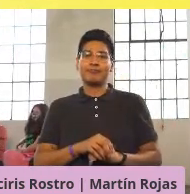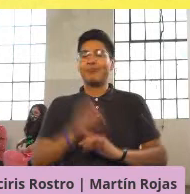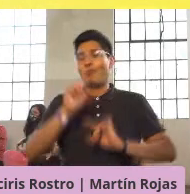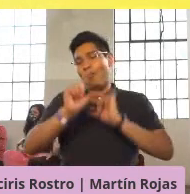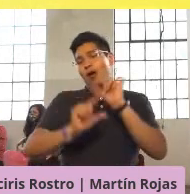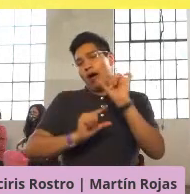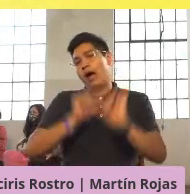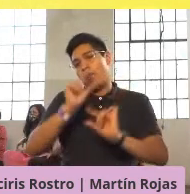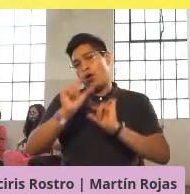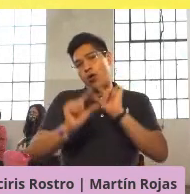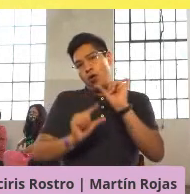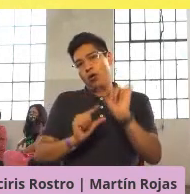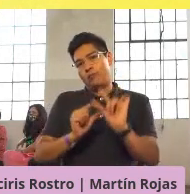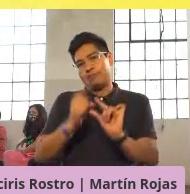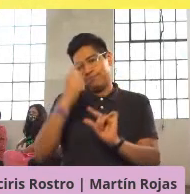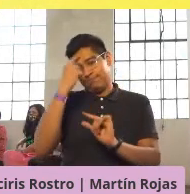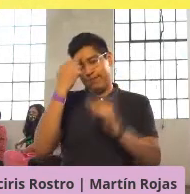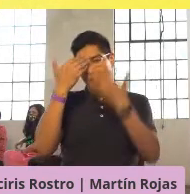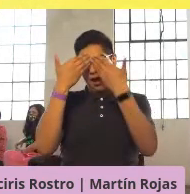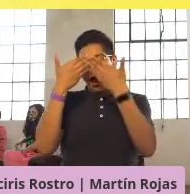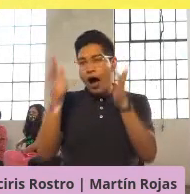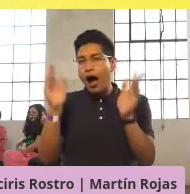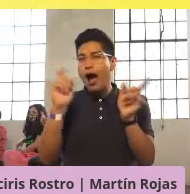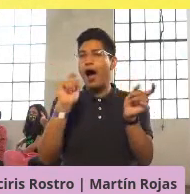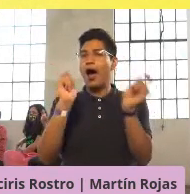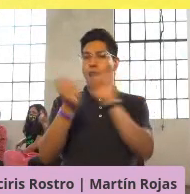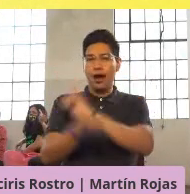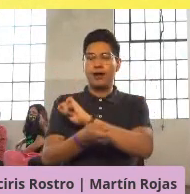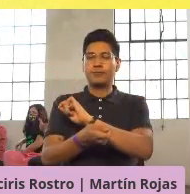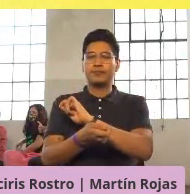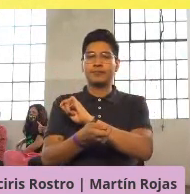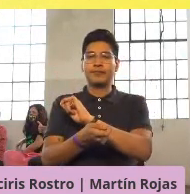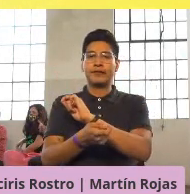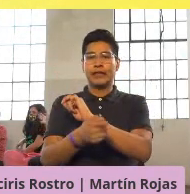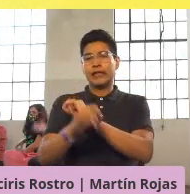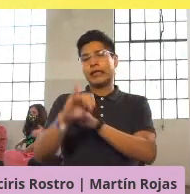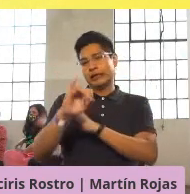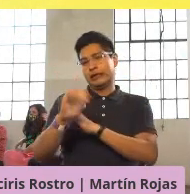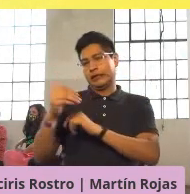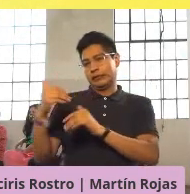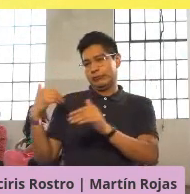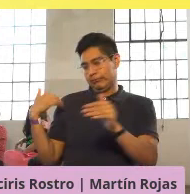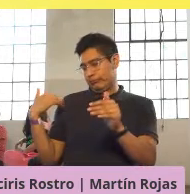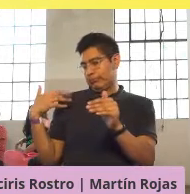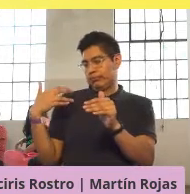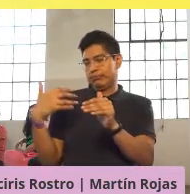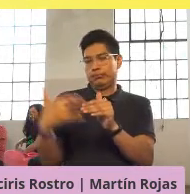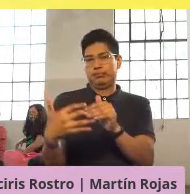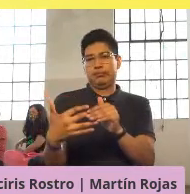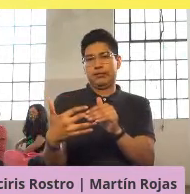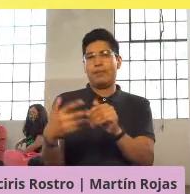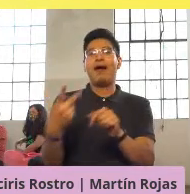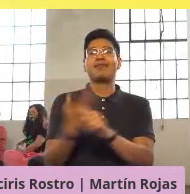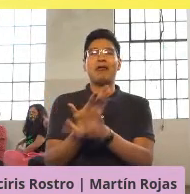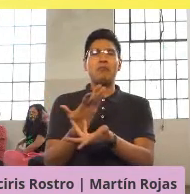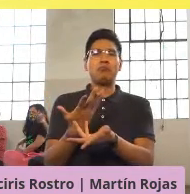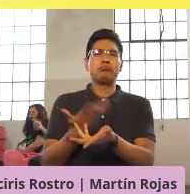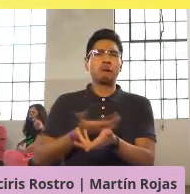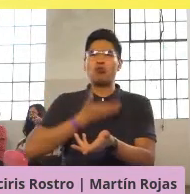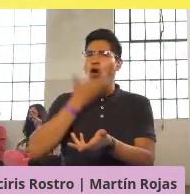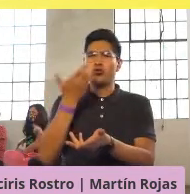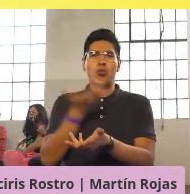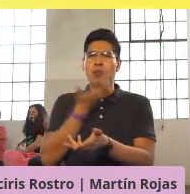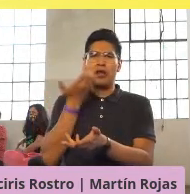Nos estamos deconstruyendo, ¿no? O sea, y creo que en el camino vamos dejando ciertas, o sea, vamos abandonando